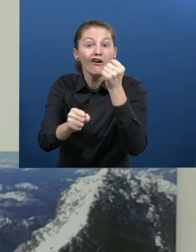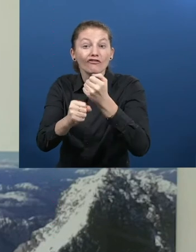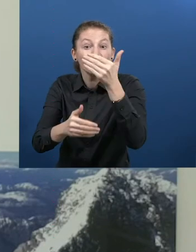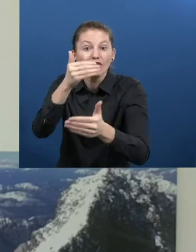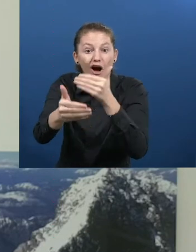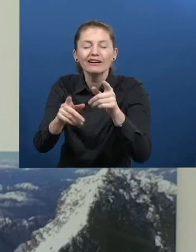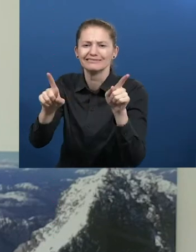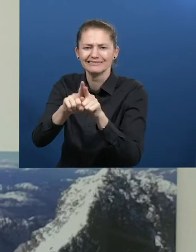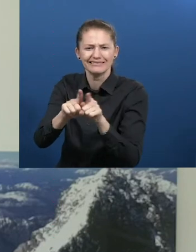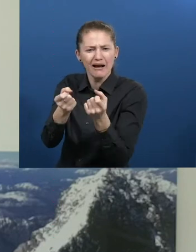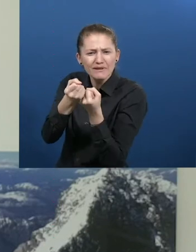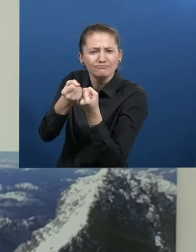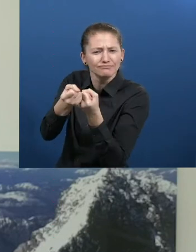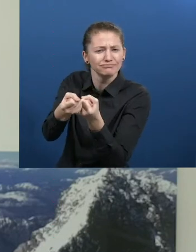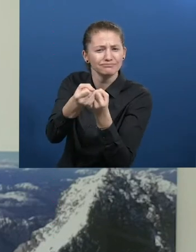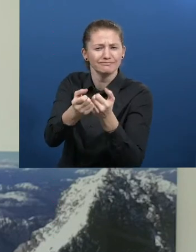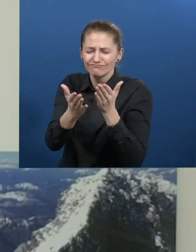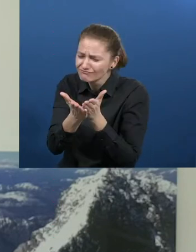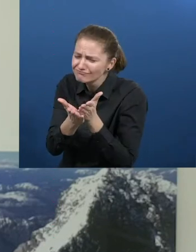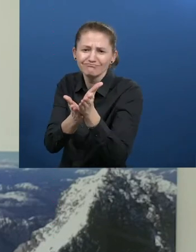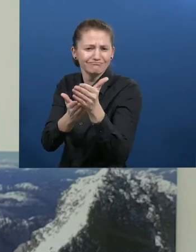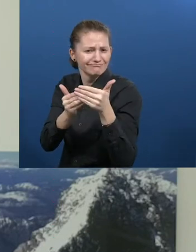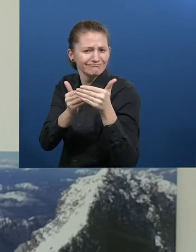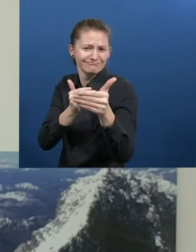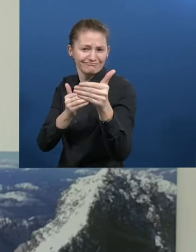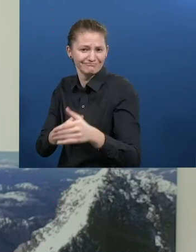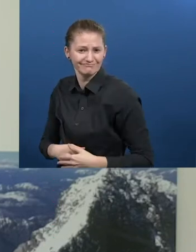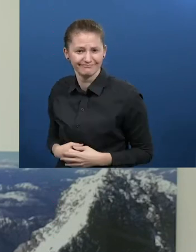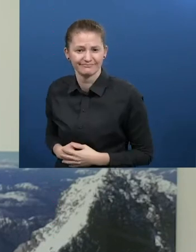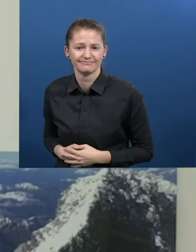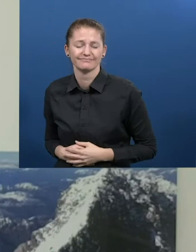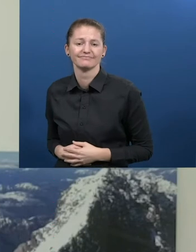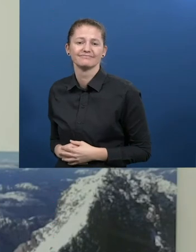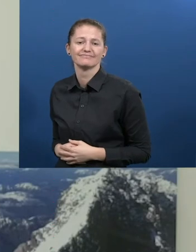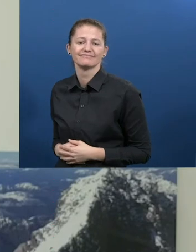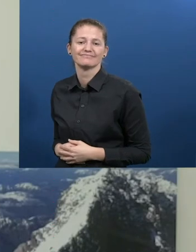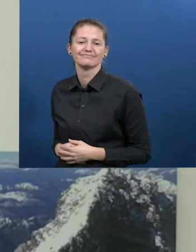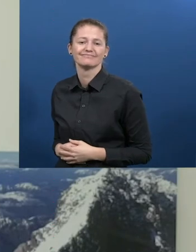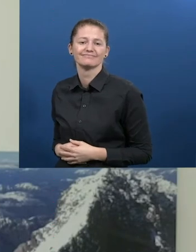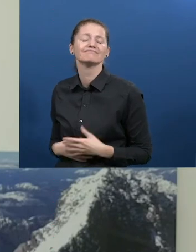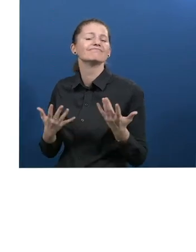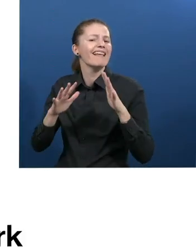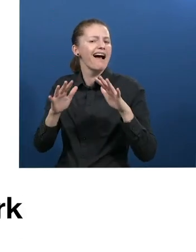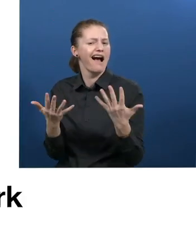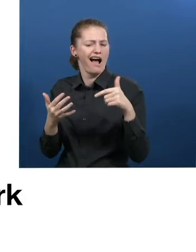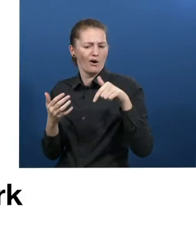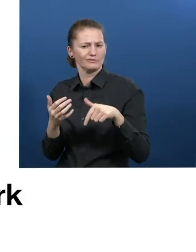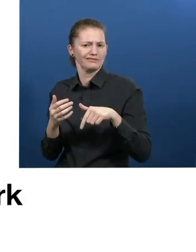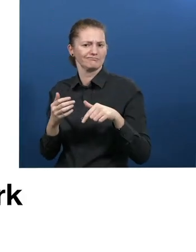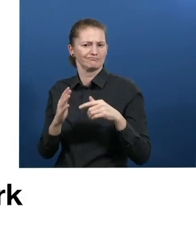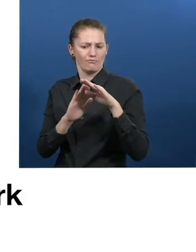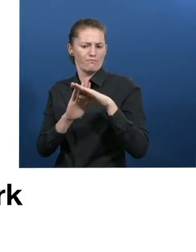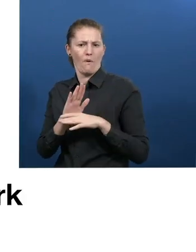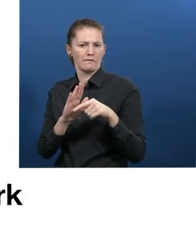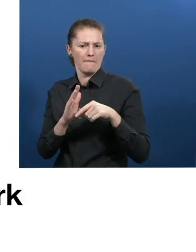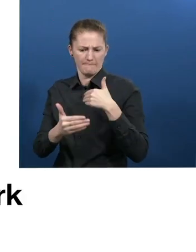lo largo del proceso de formación y, más importante, a lo largo del proceso de inserción laboral. How does Training for